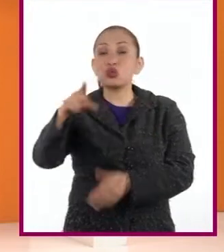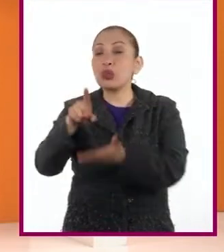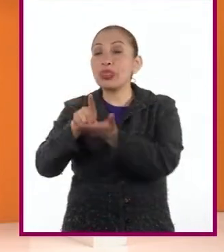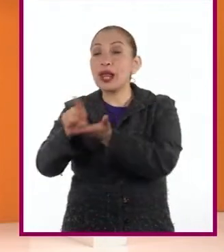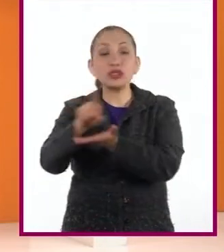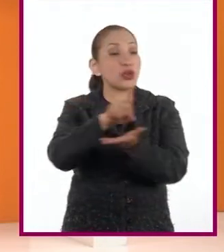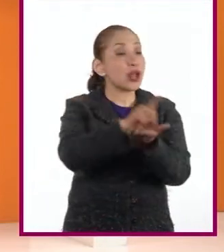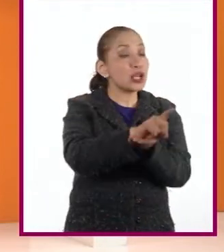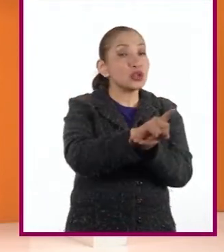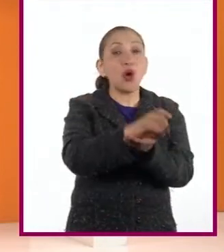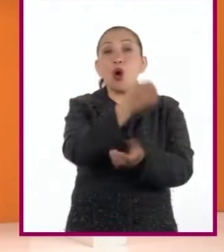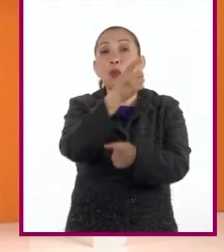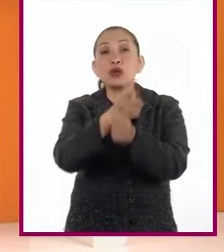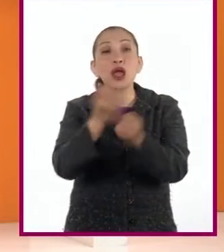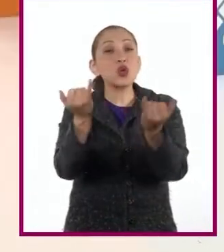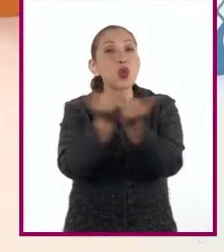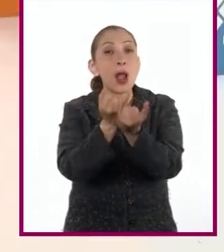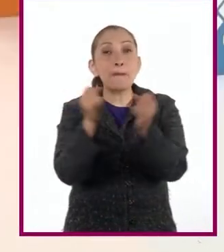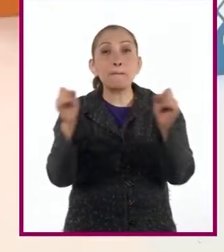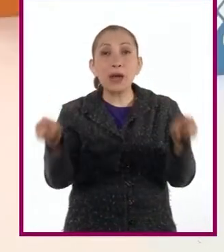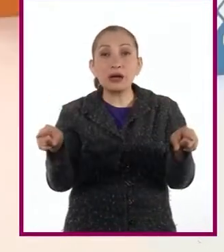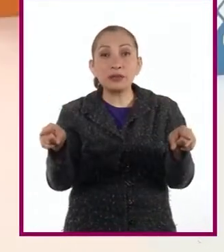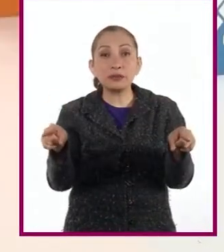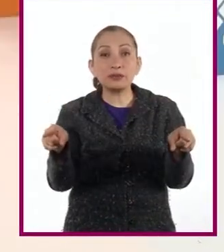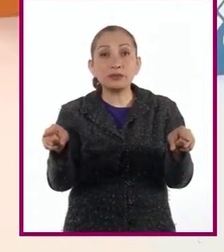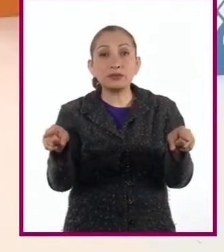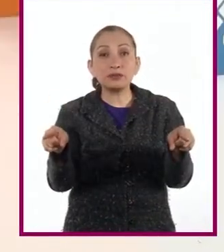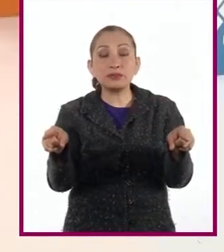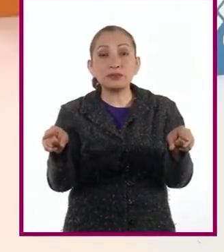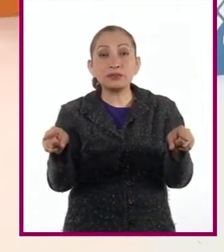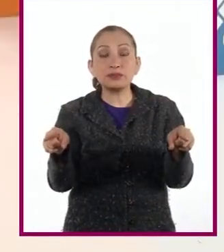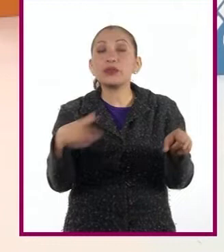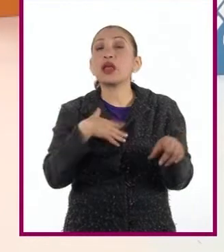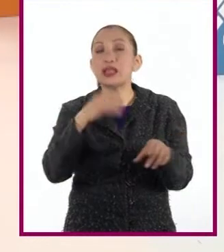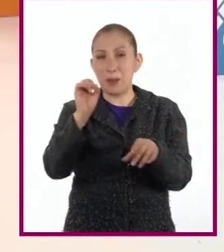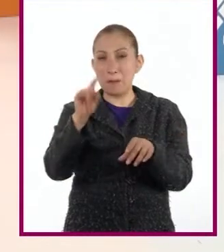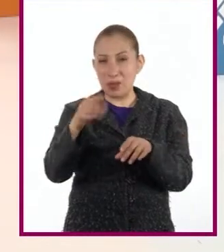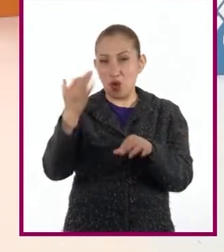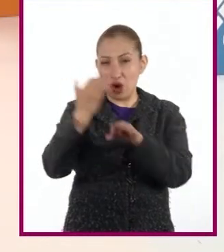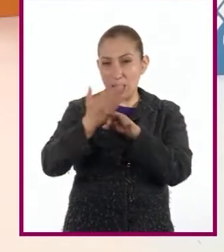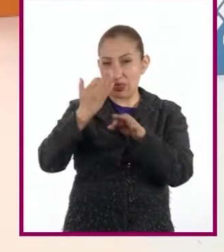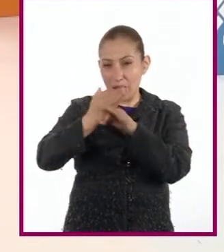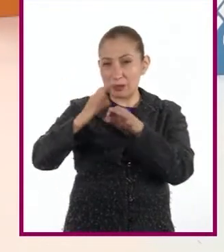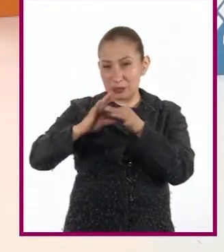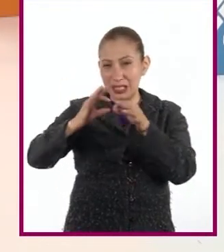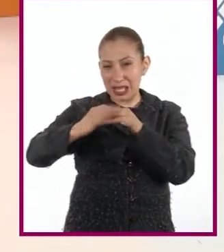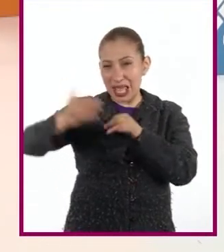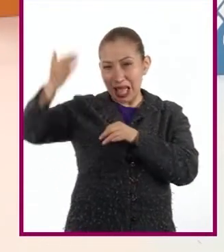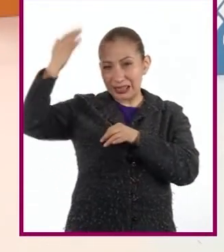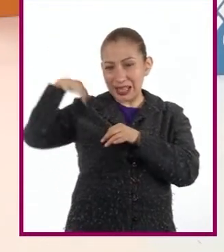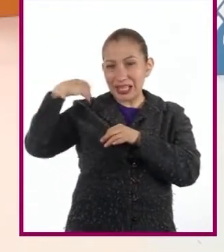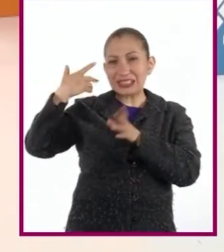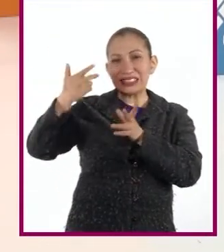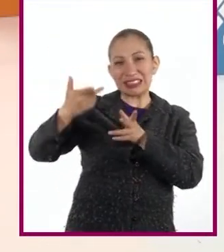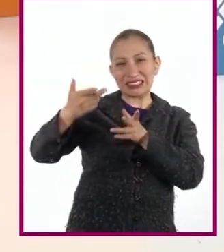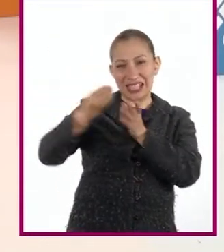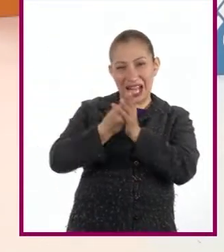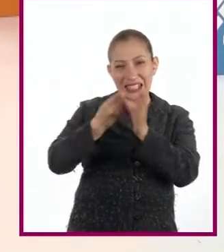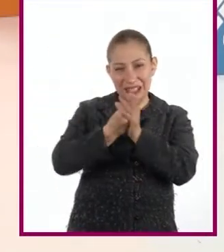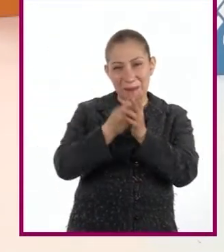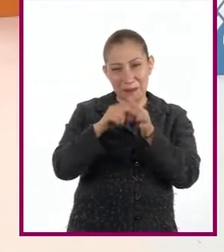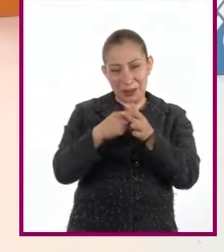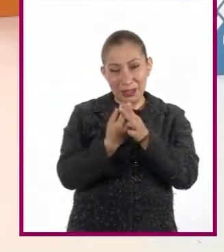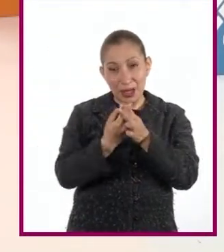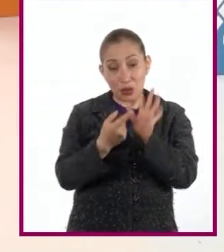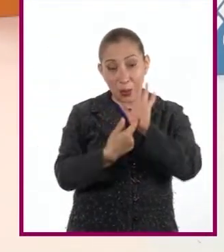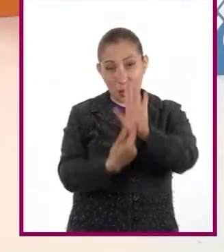de oportunidades y beneficios. Debido a las situaciones que les he comentado al principio de la sesión, las que